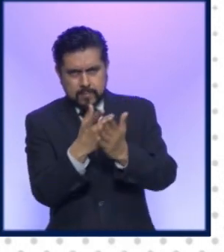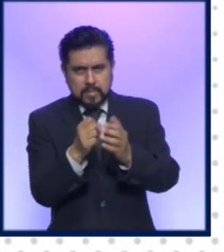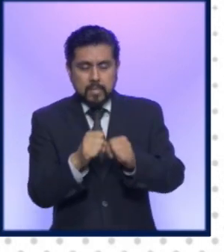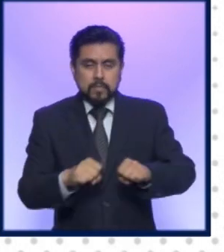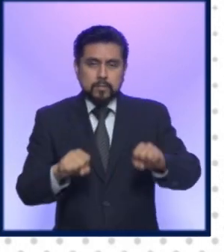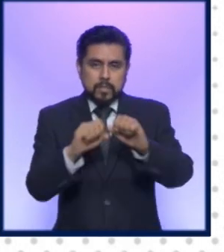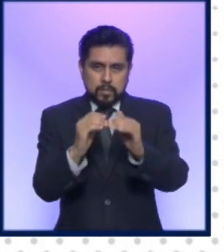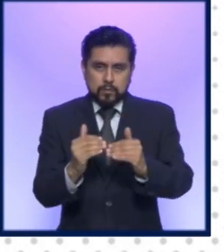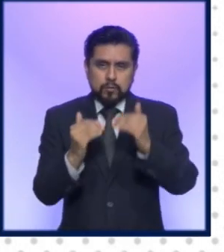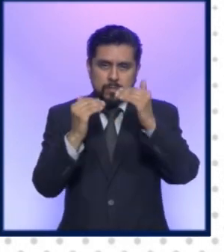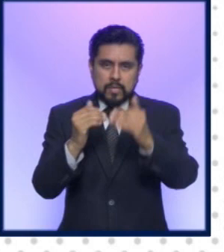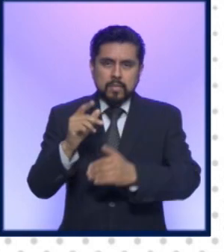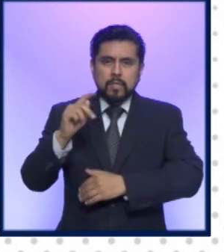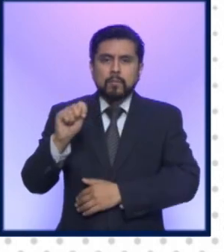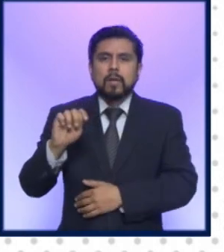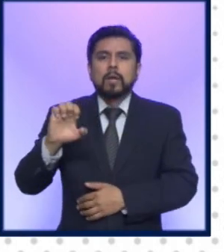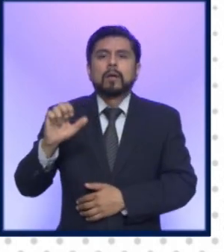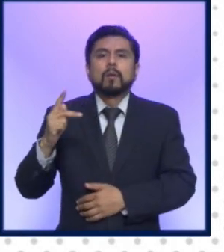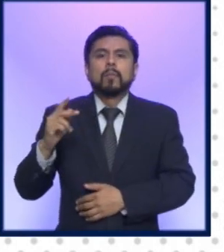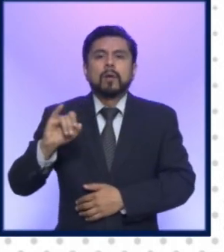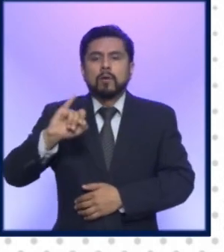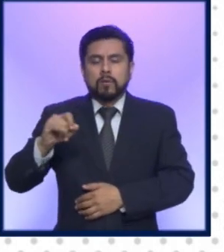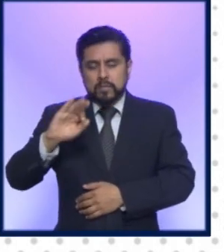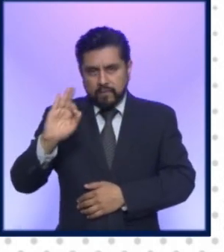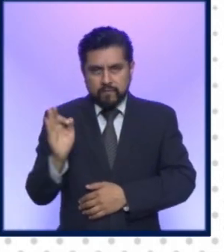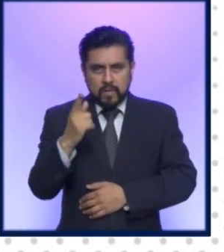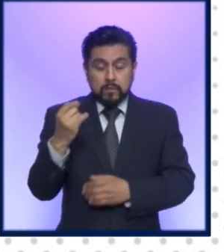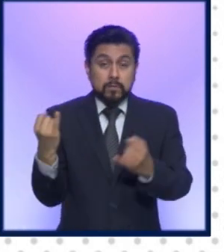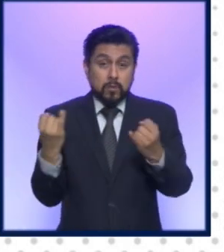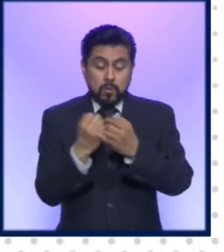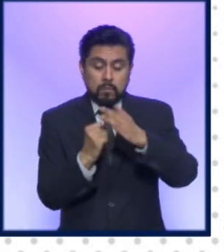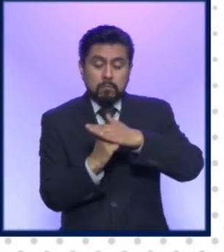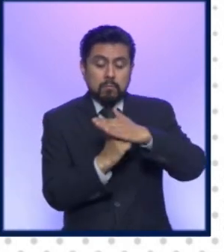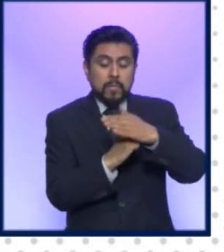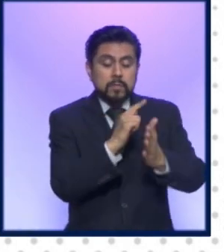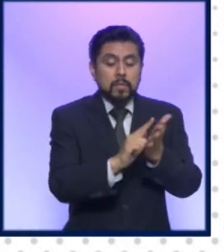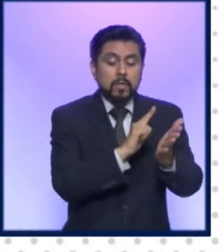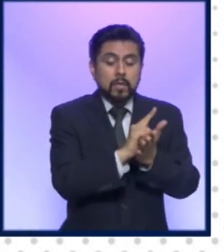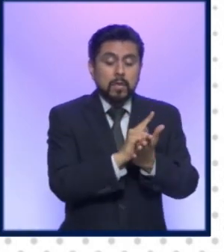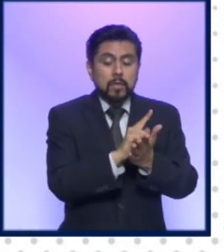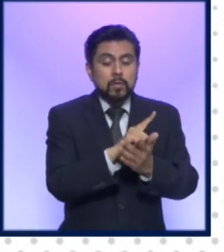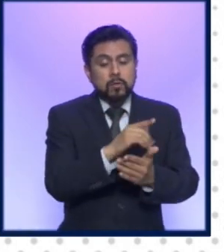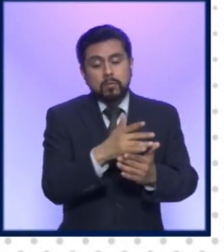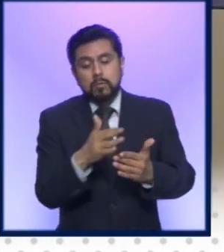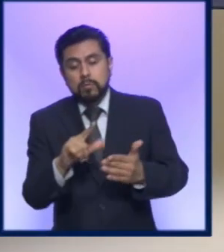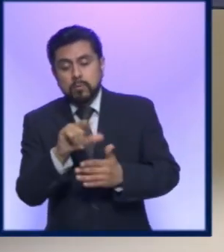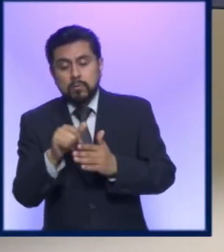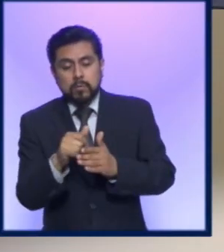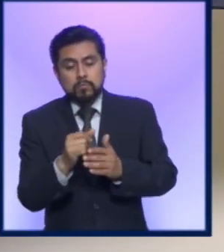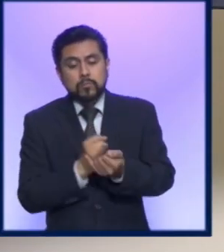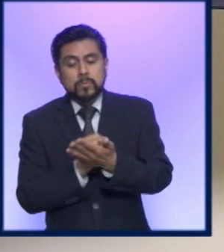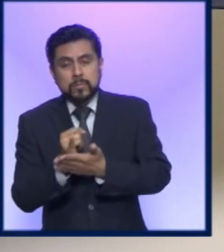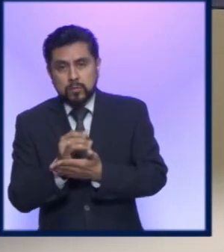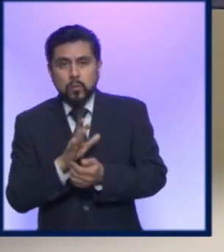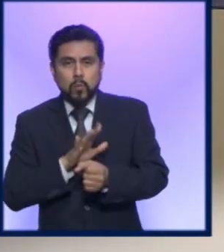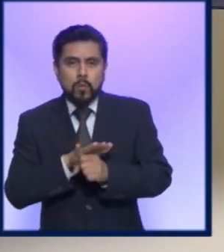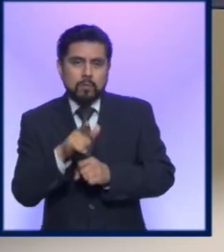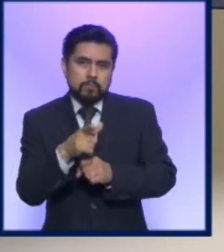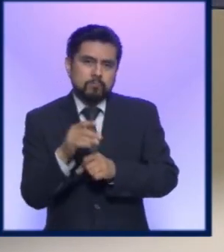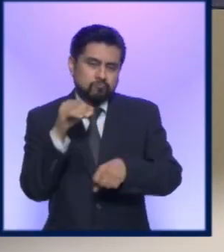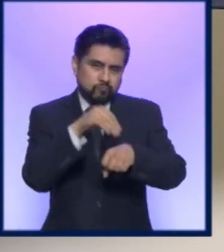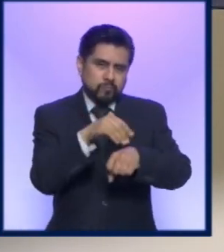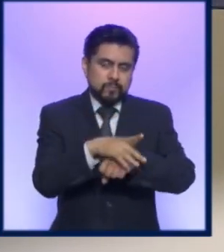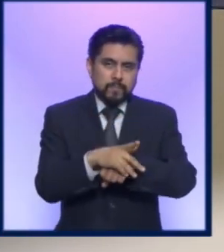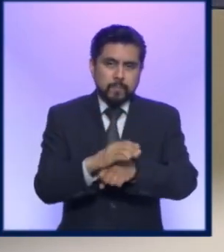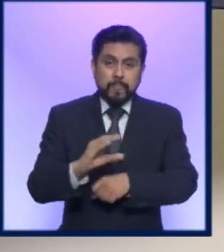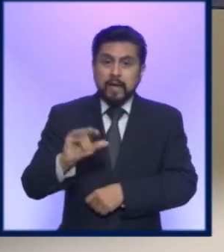tribunal electoral así como el sustento normativo para que la sala superior llegara a esa determinación Carmelo Nuevamente muchas